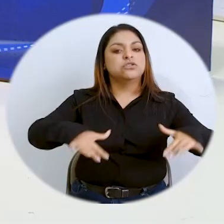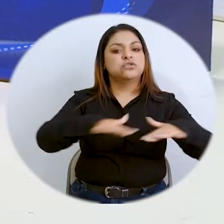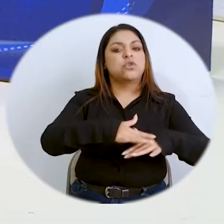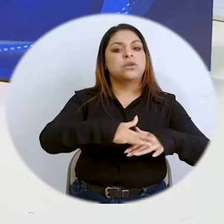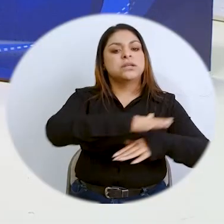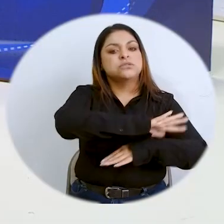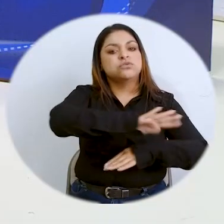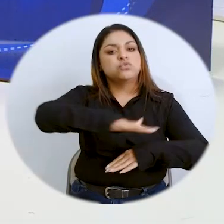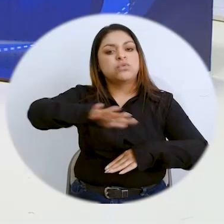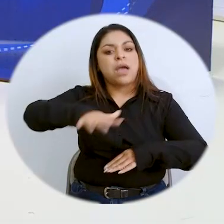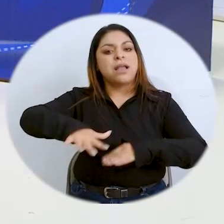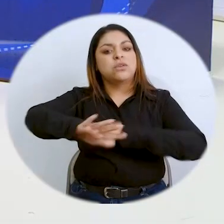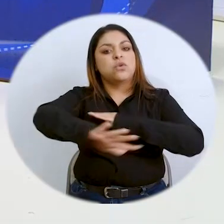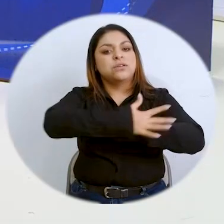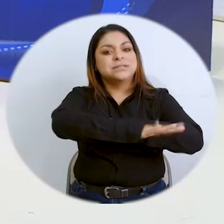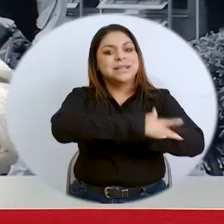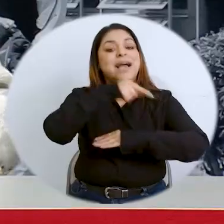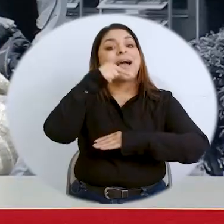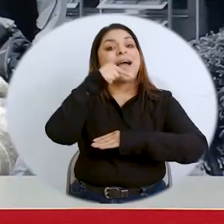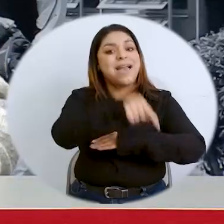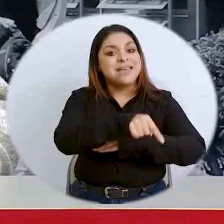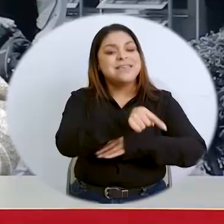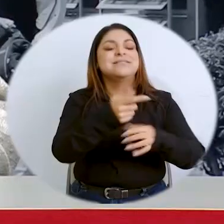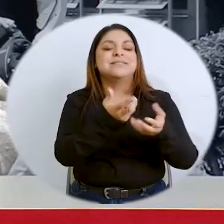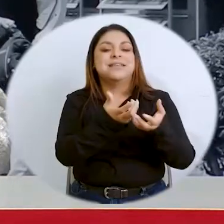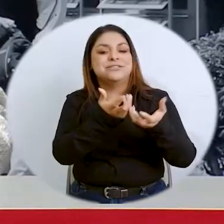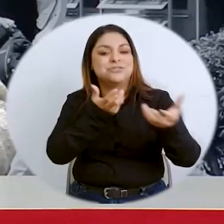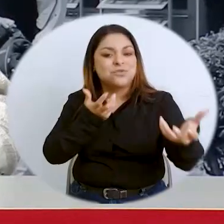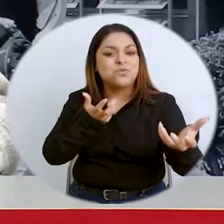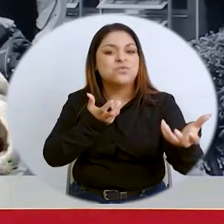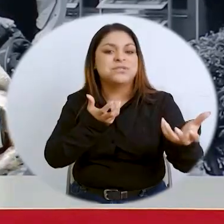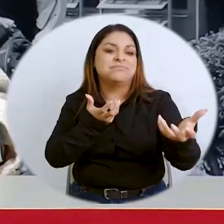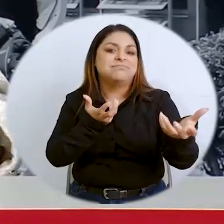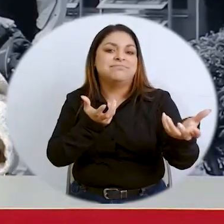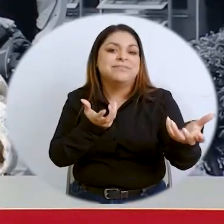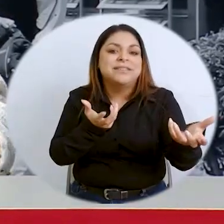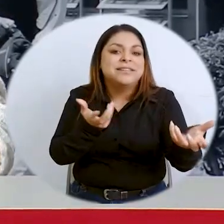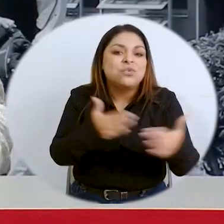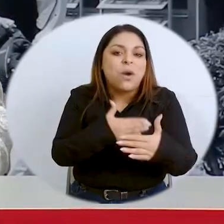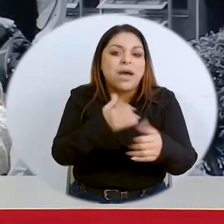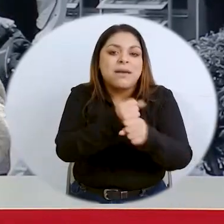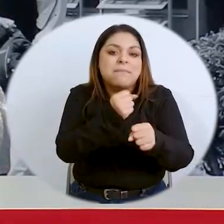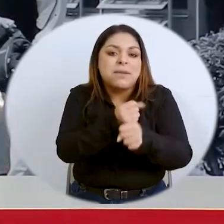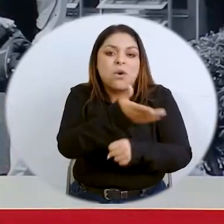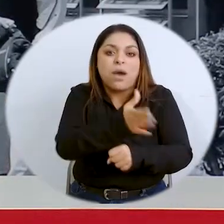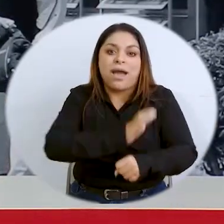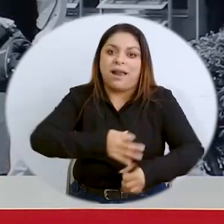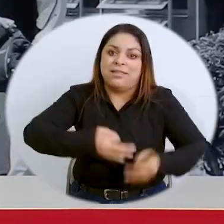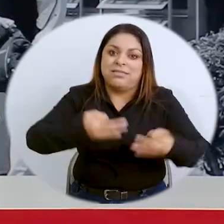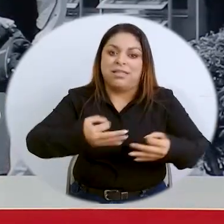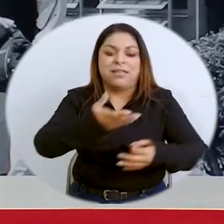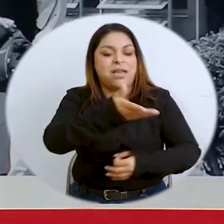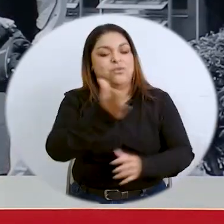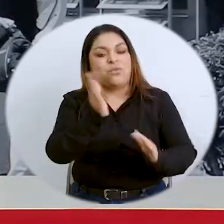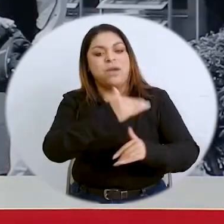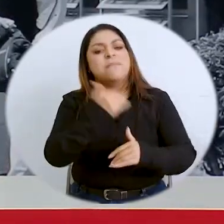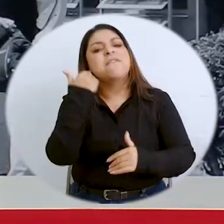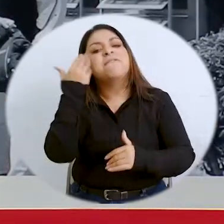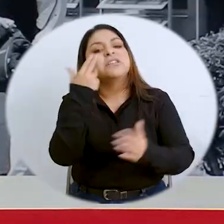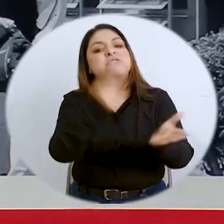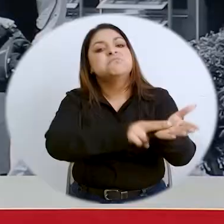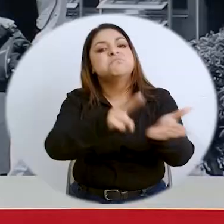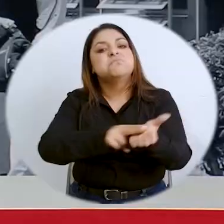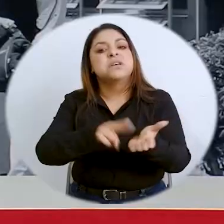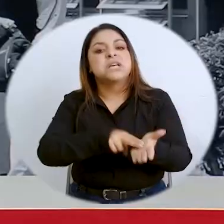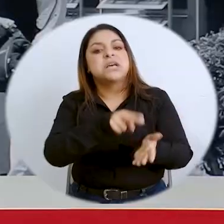más rurales, más costeras, todavía más te puede excluir los empleos de calidad en esas zonas. Y entonces es más